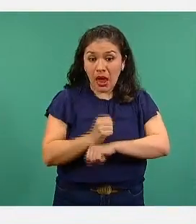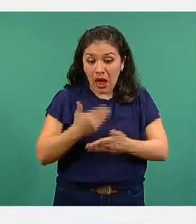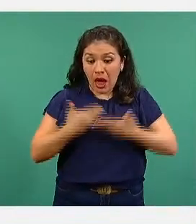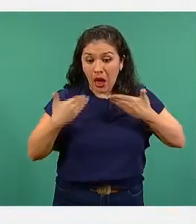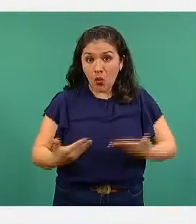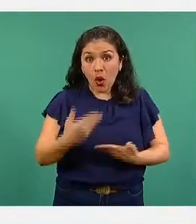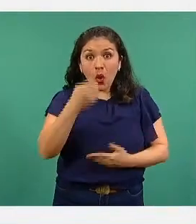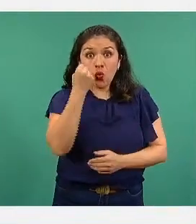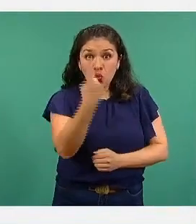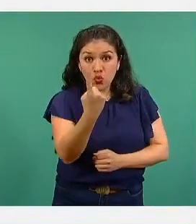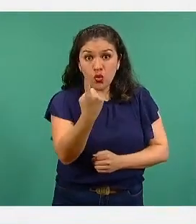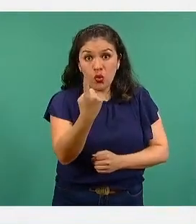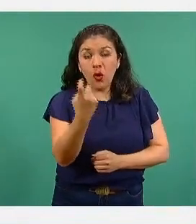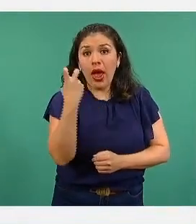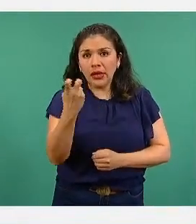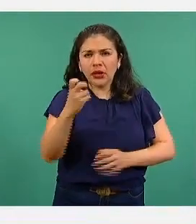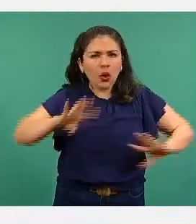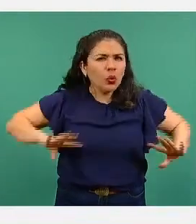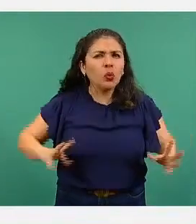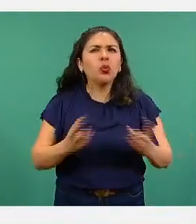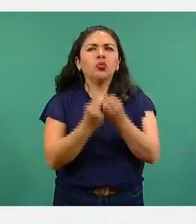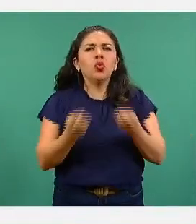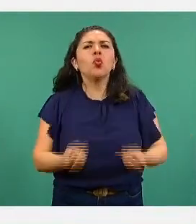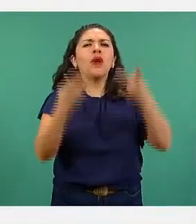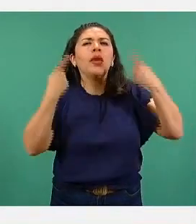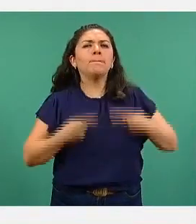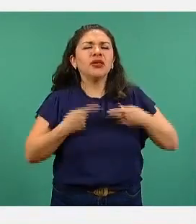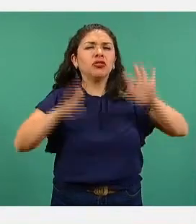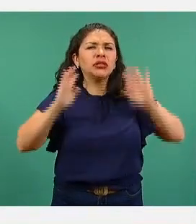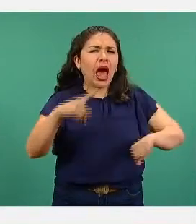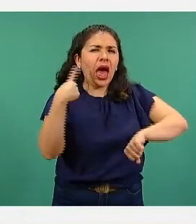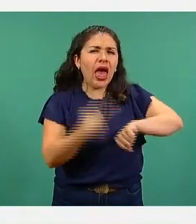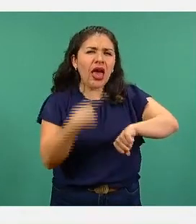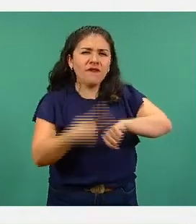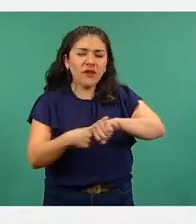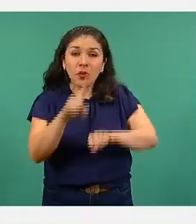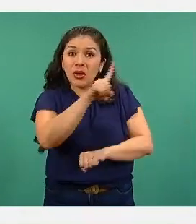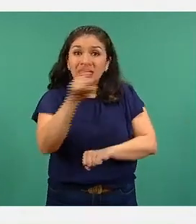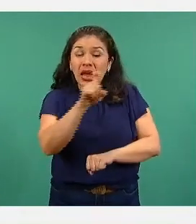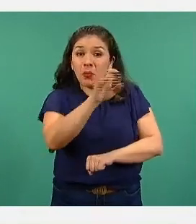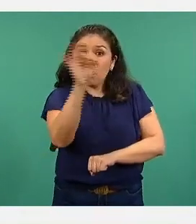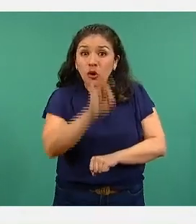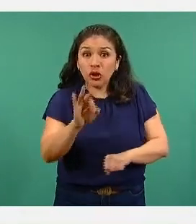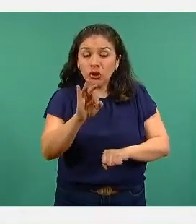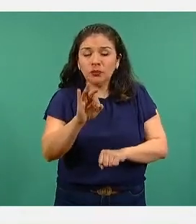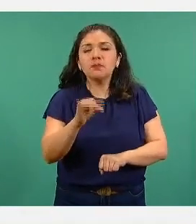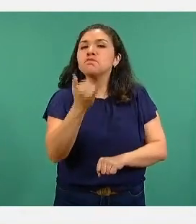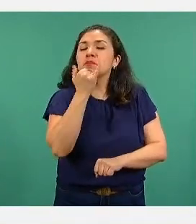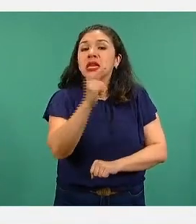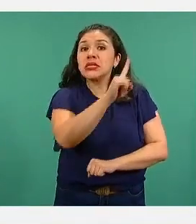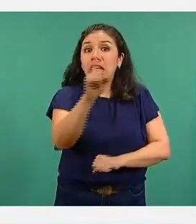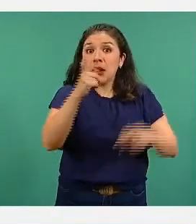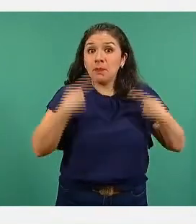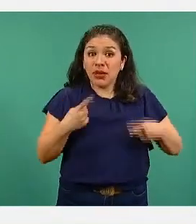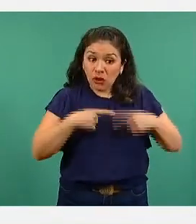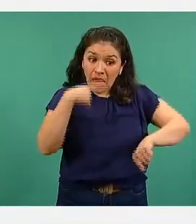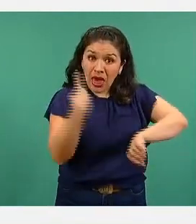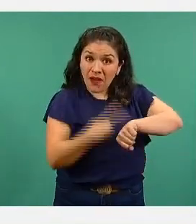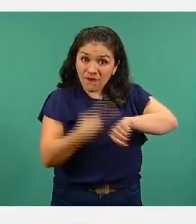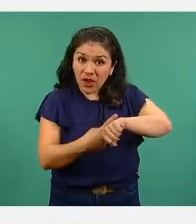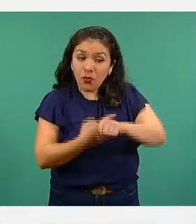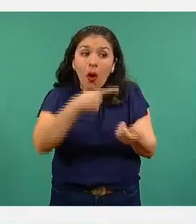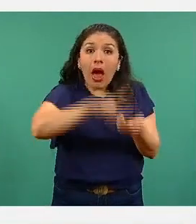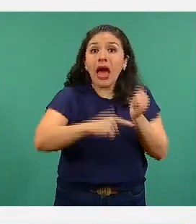epidemiológica 1, de todas las personas que enfermaron, del 100% de 100 personas que enfermaron,